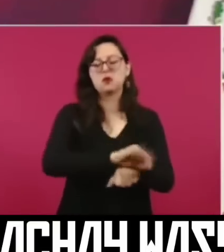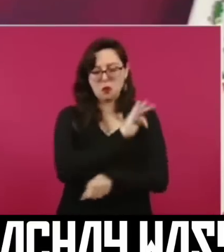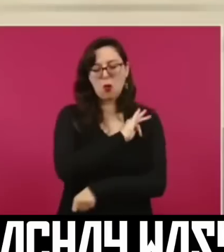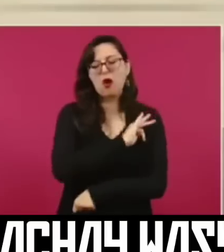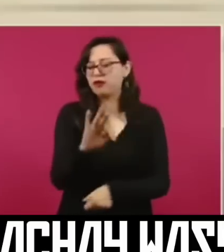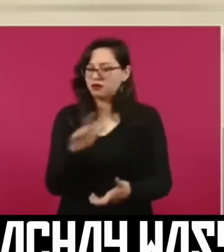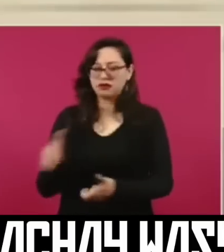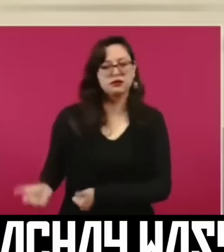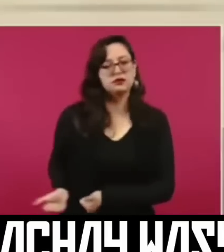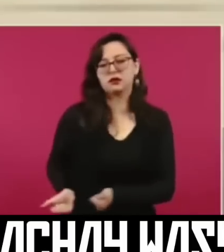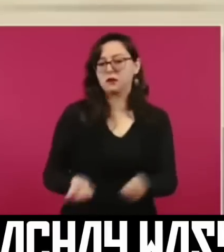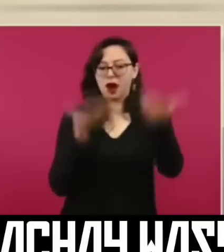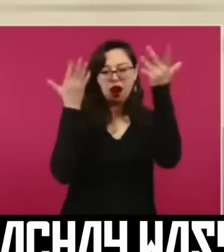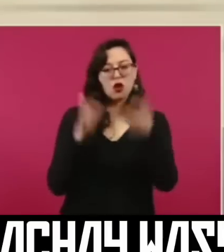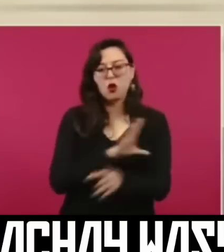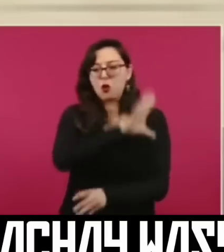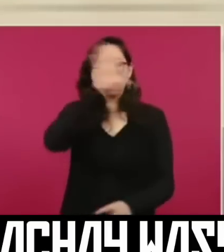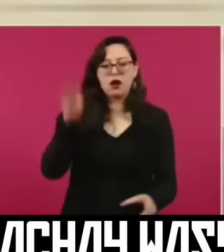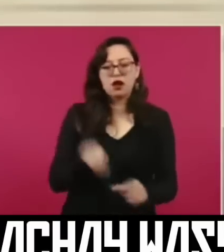al